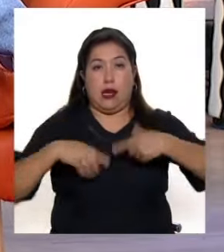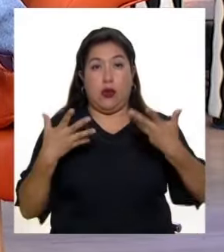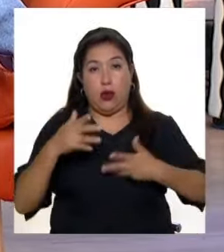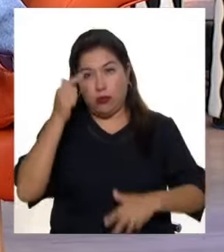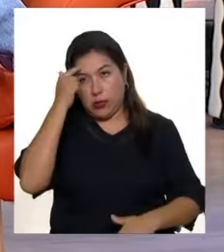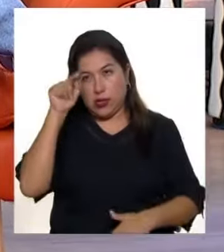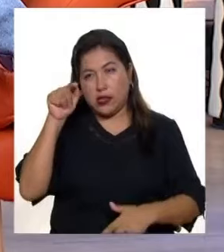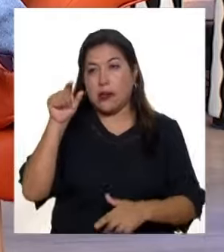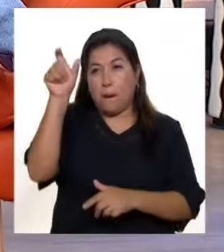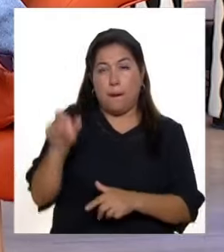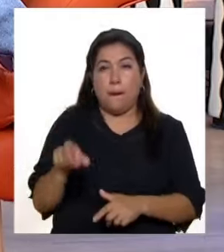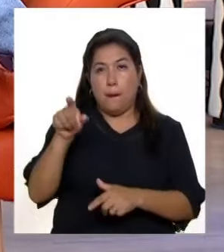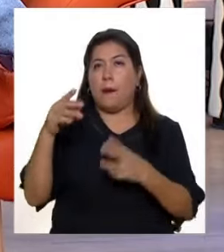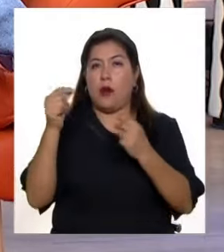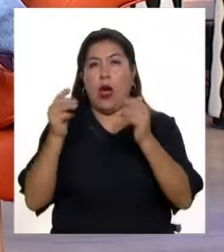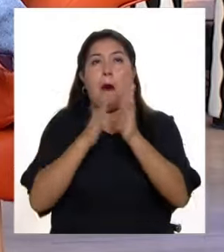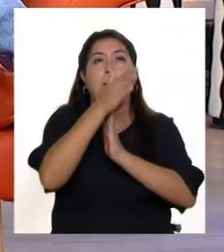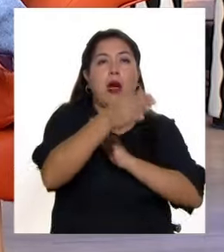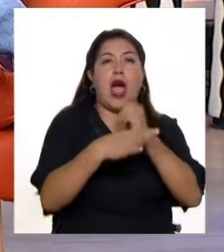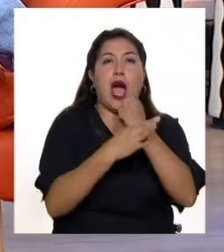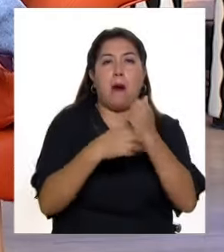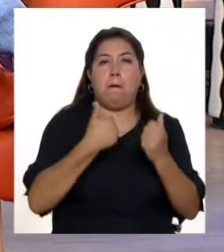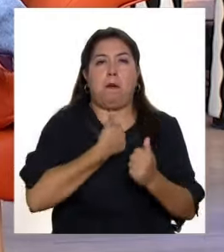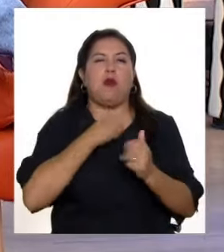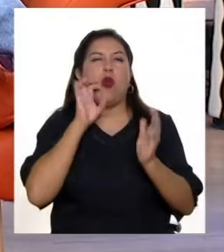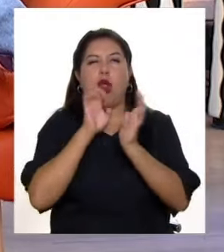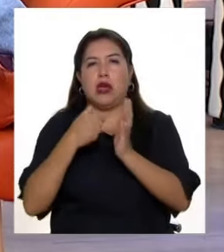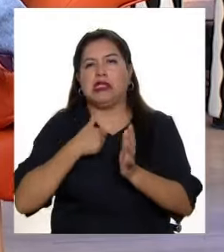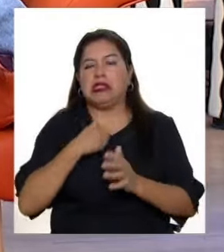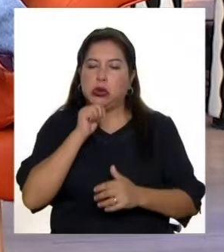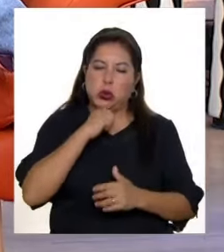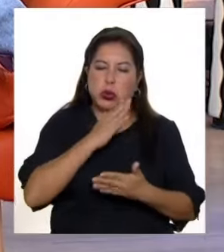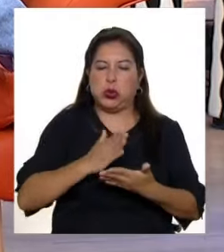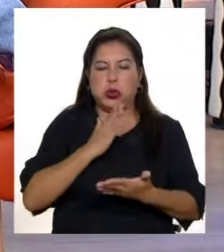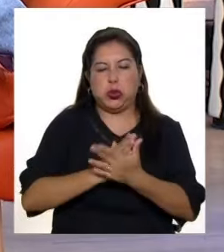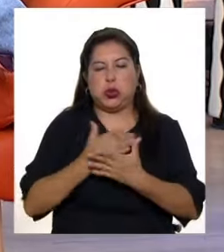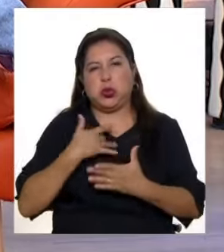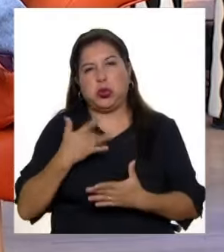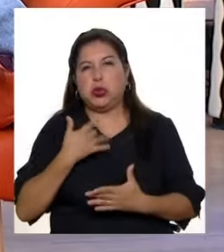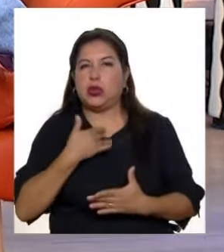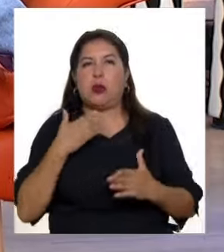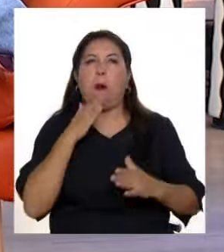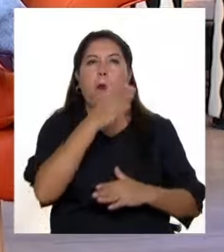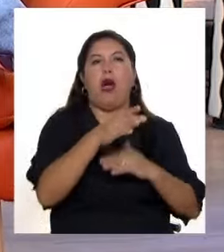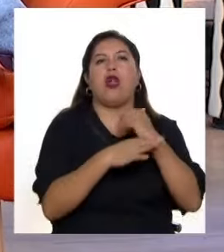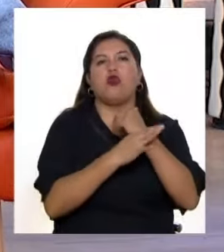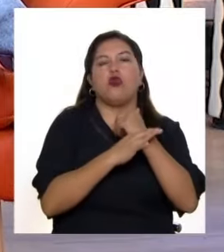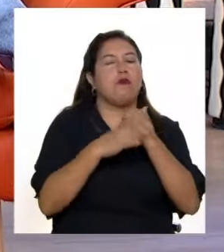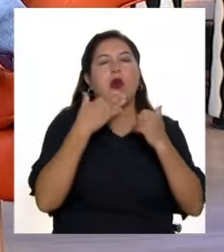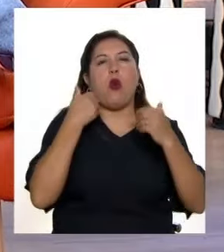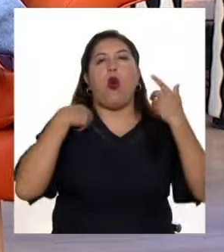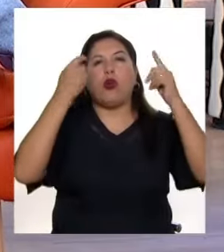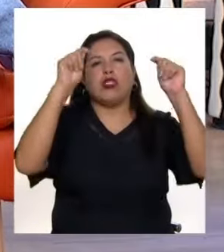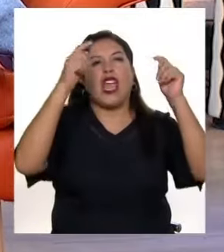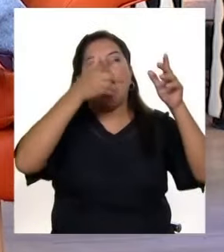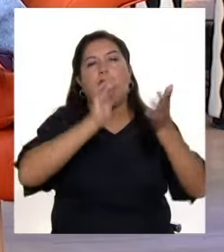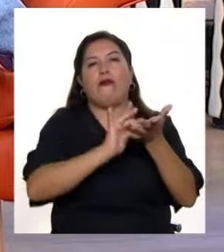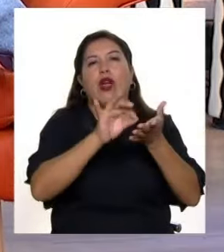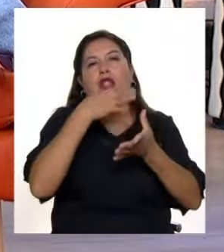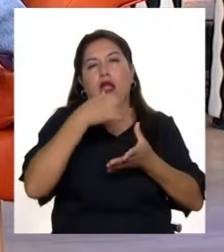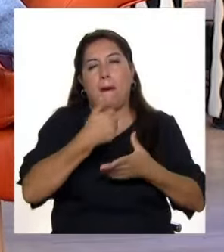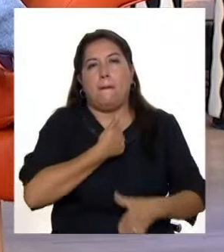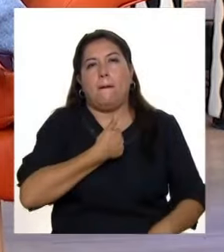paciente vaya directamente a la farmacia a automedicarse o que el farmacéutico termine siendo dispensero y doctor, igual en el caso de la próstata, pues hay una